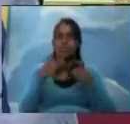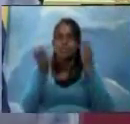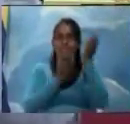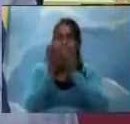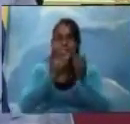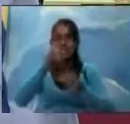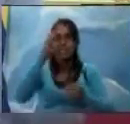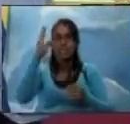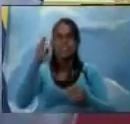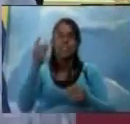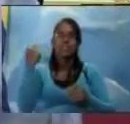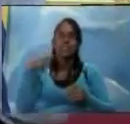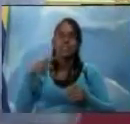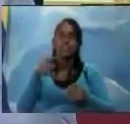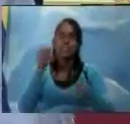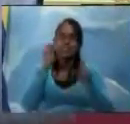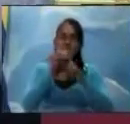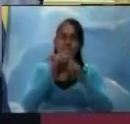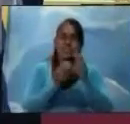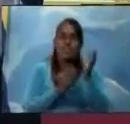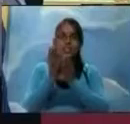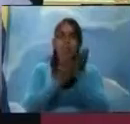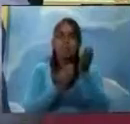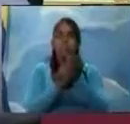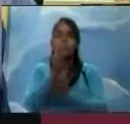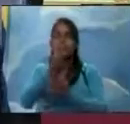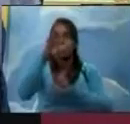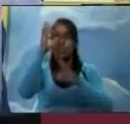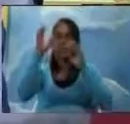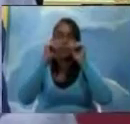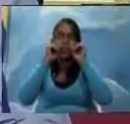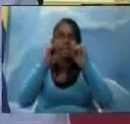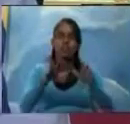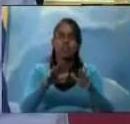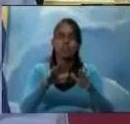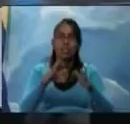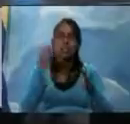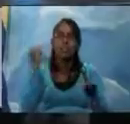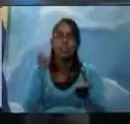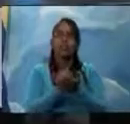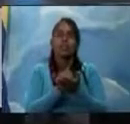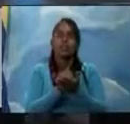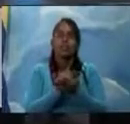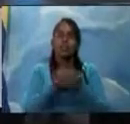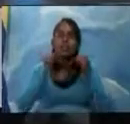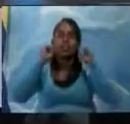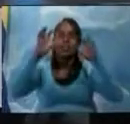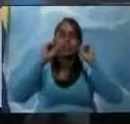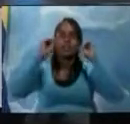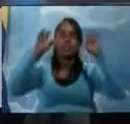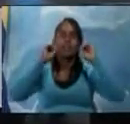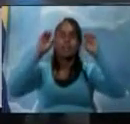Y que Dios nos llame siervo fiel. Dios me les bendiga y Dios me les guarde.